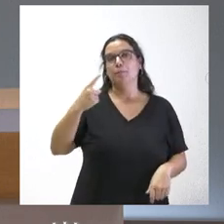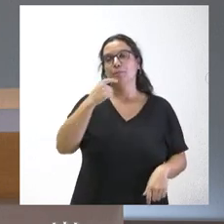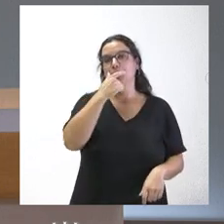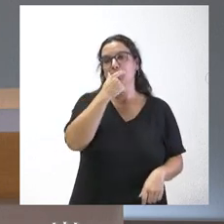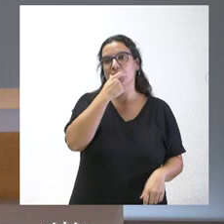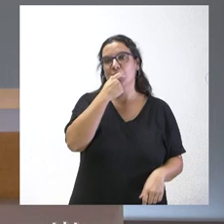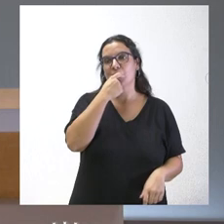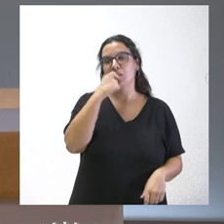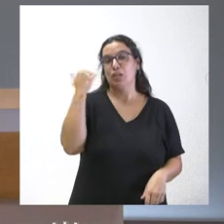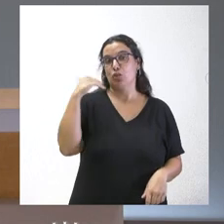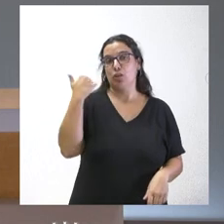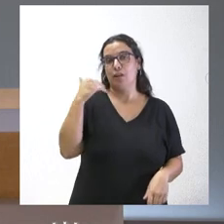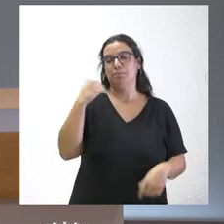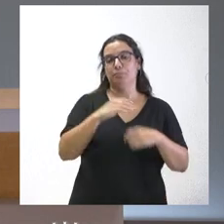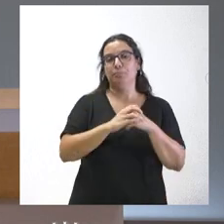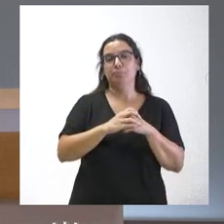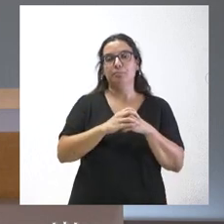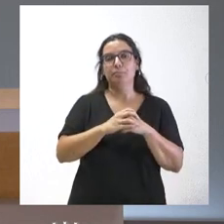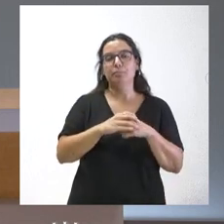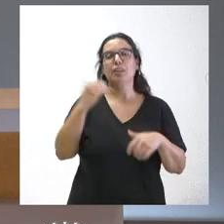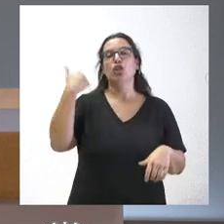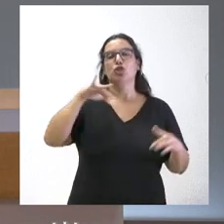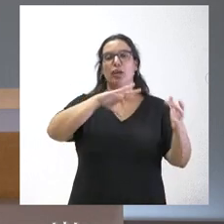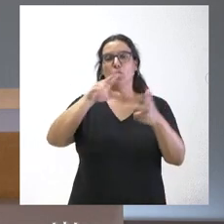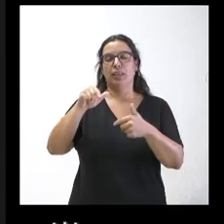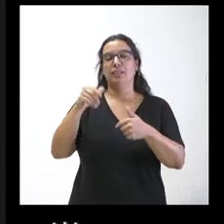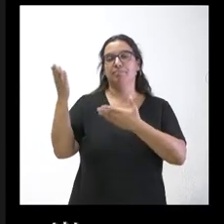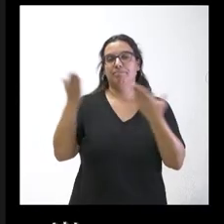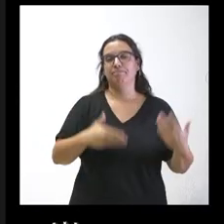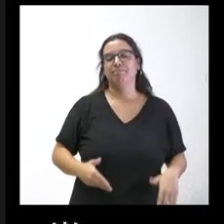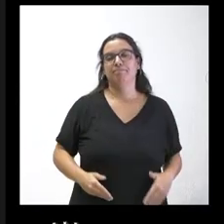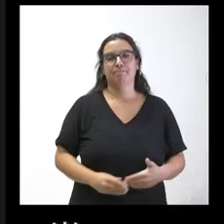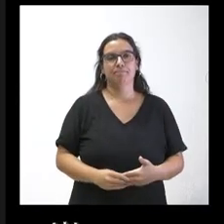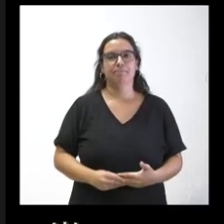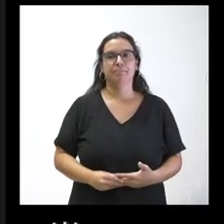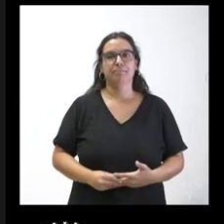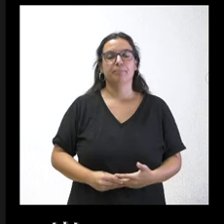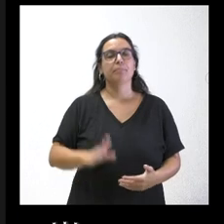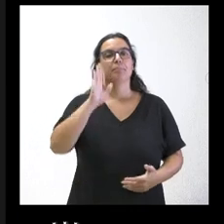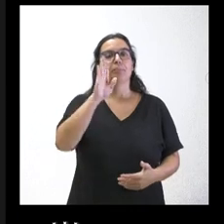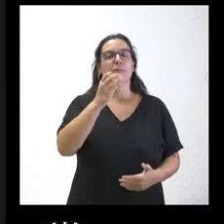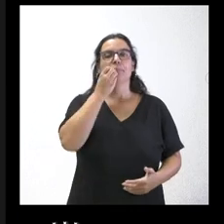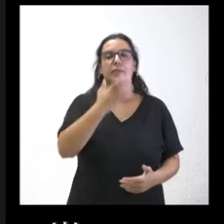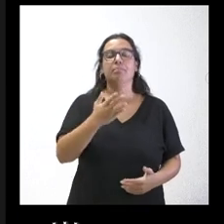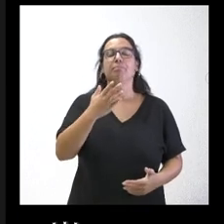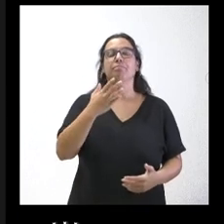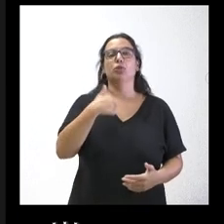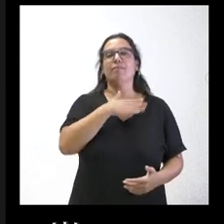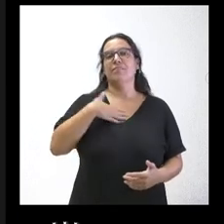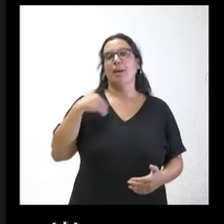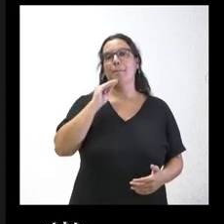en Soria con Sergio de sorianoticias adelante Sí muy buenas yo quería preguntar